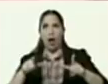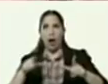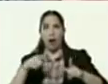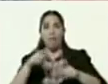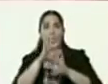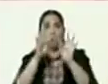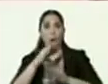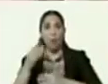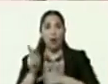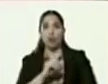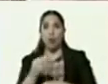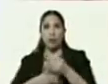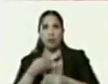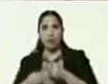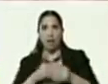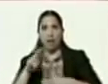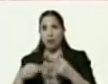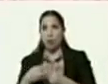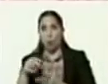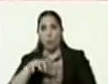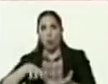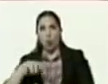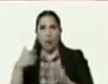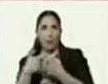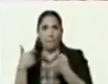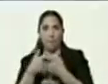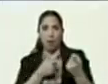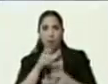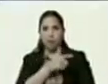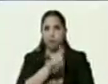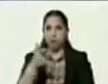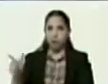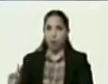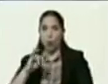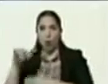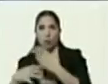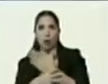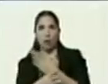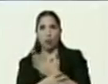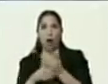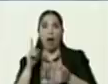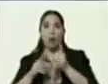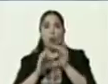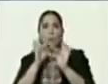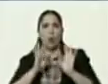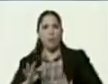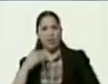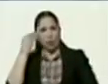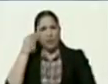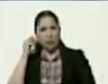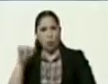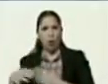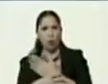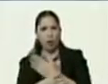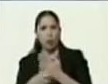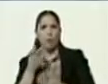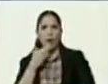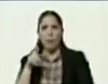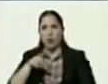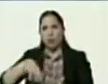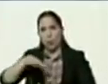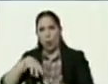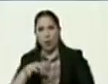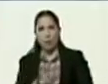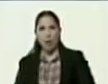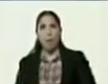generara ningún tipo de disturbio al traslado de Juan Guaidó en algún momento pensó Juan Guaidó que esas guarimbas